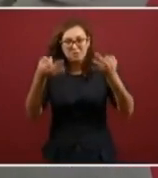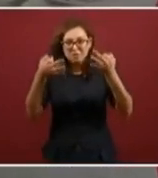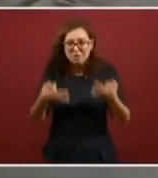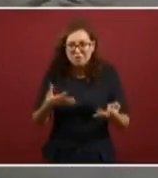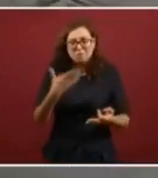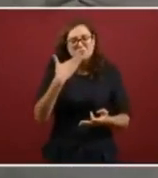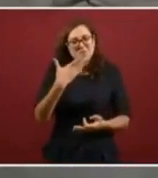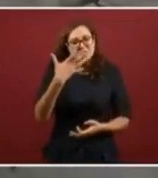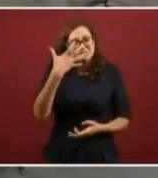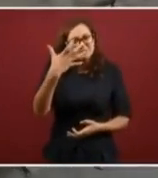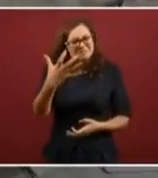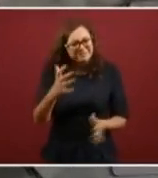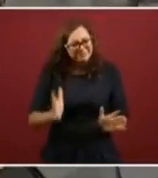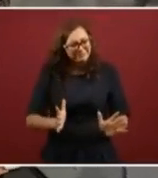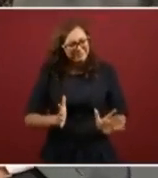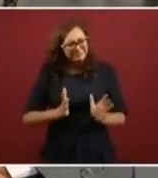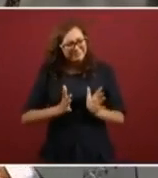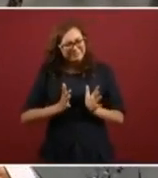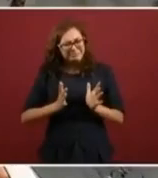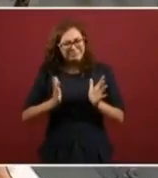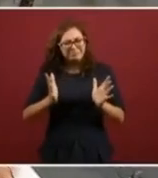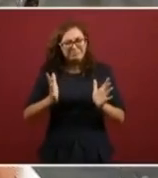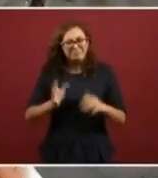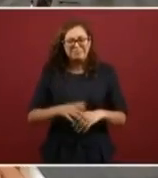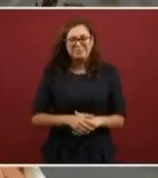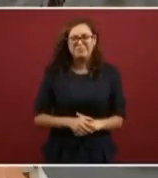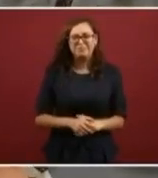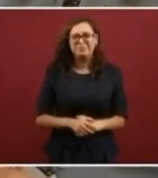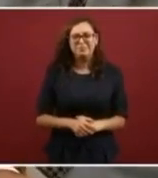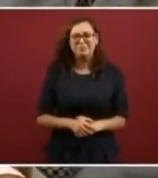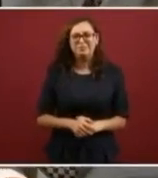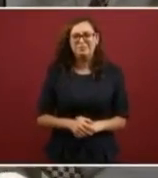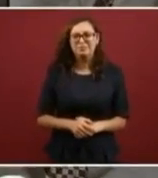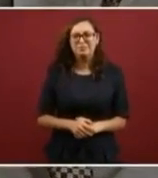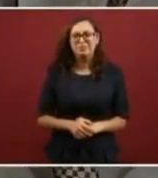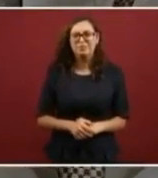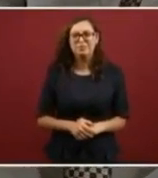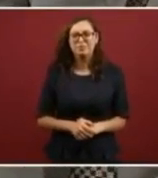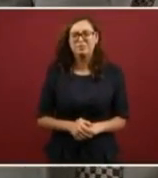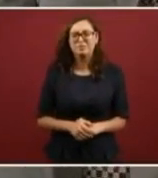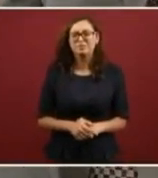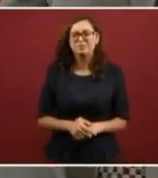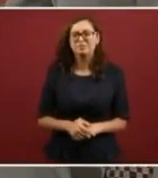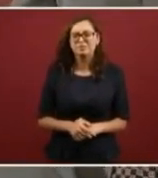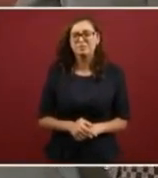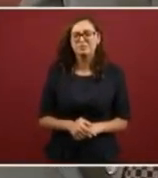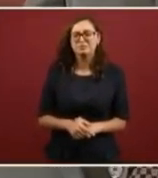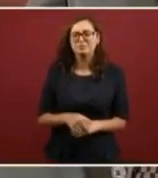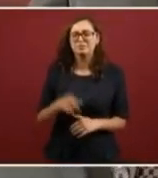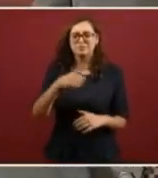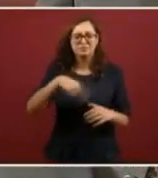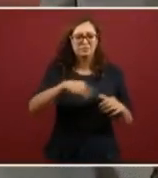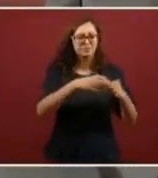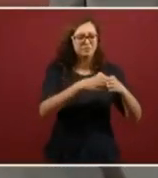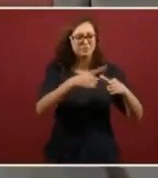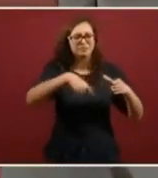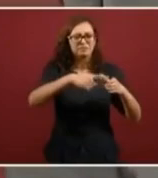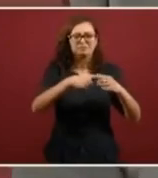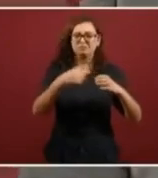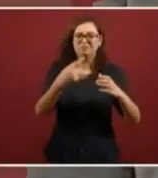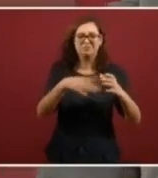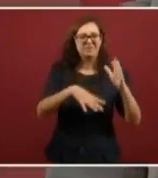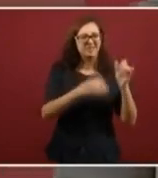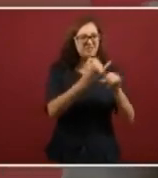nota, ¿no? Con una fuente, creo que de estas corredurías, ¿no?, que también son especiales.